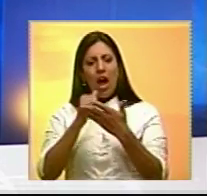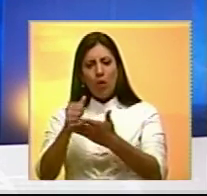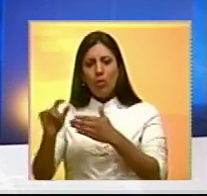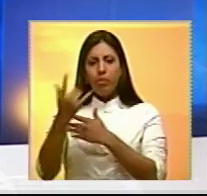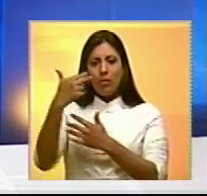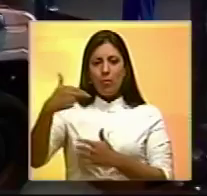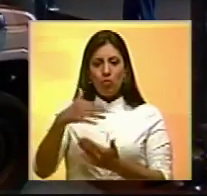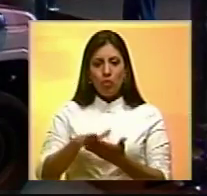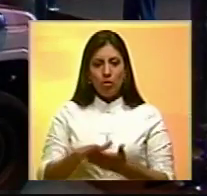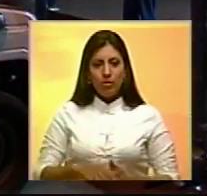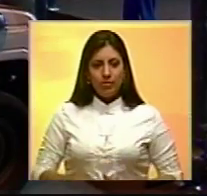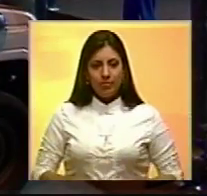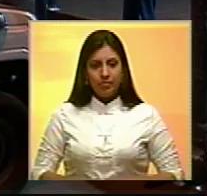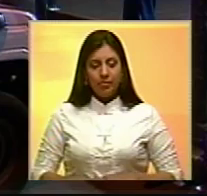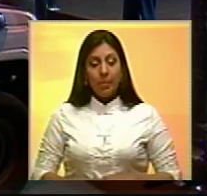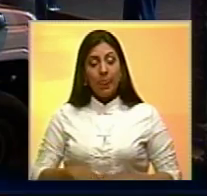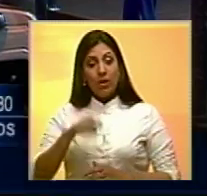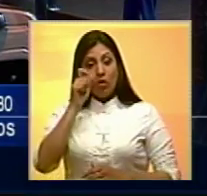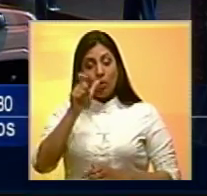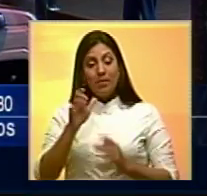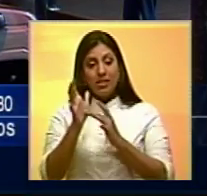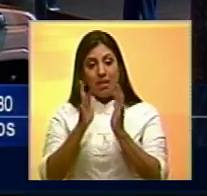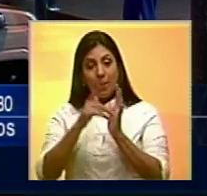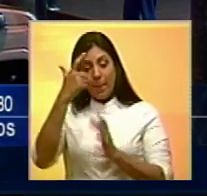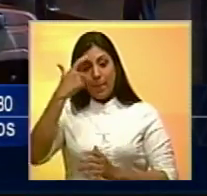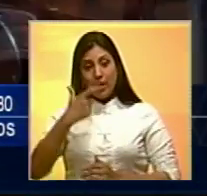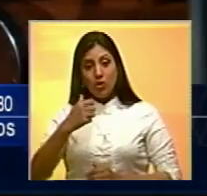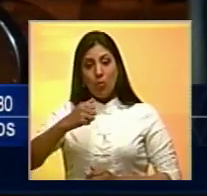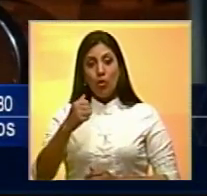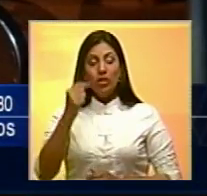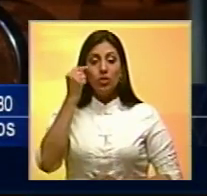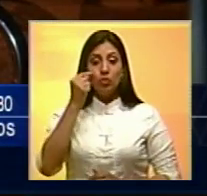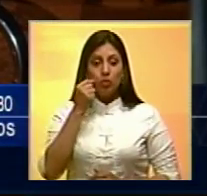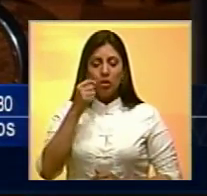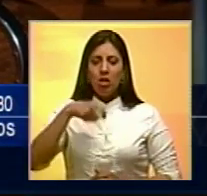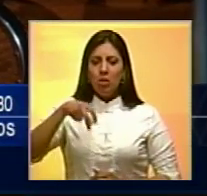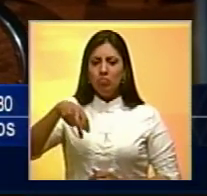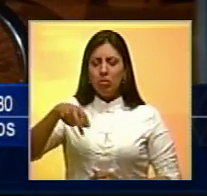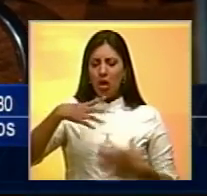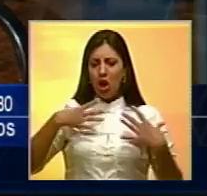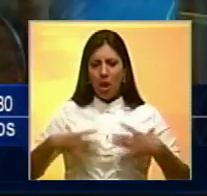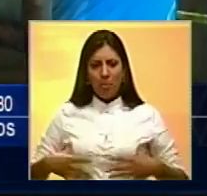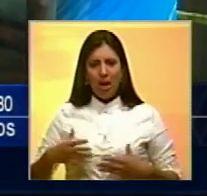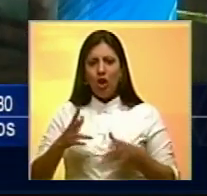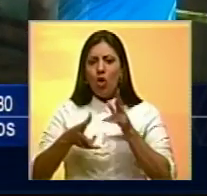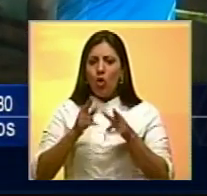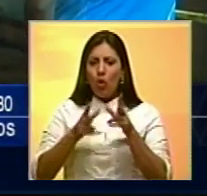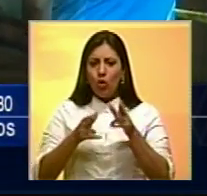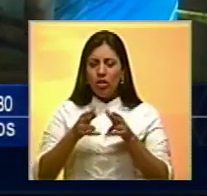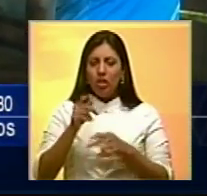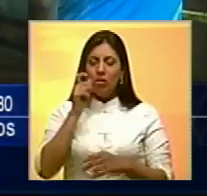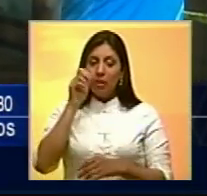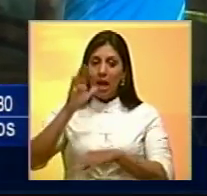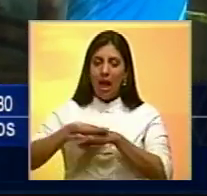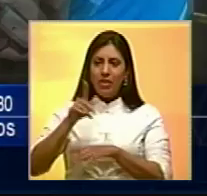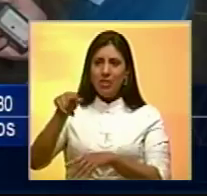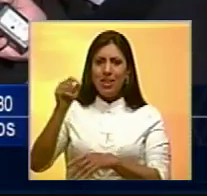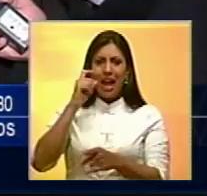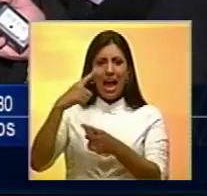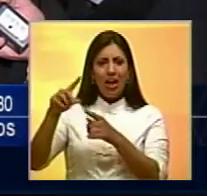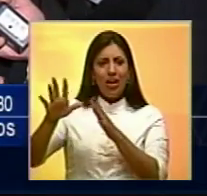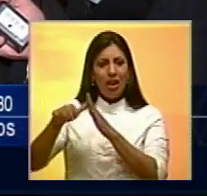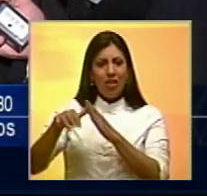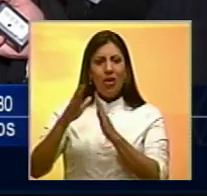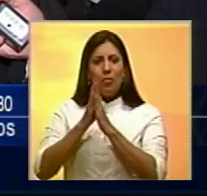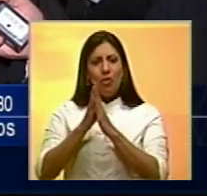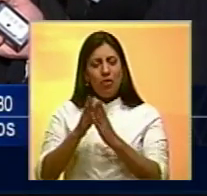detalles. Jesús Ponce, funcionario de Polisucre, circulaba de civil en los cortijos cuando fue alertado de un robo. Al